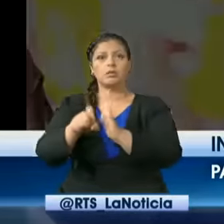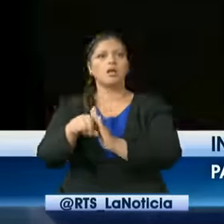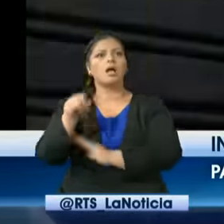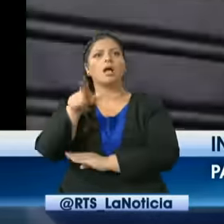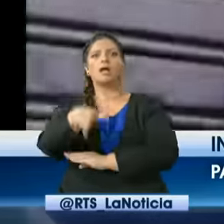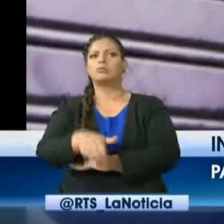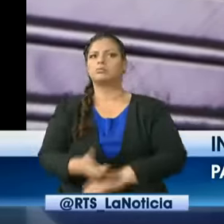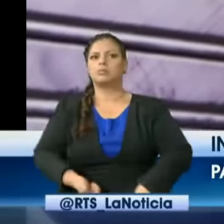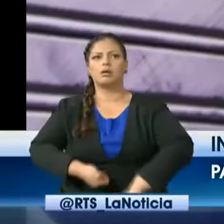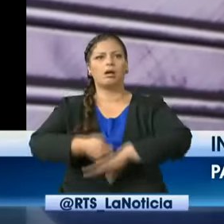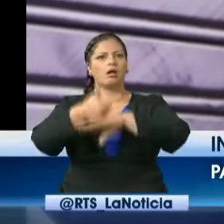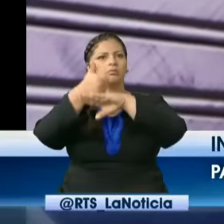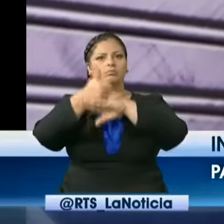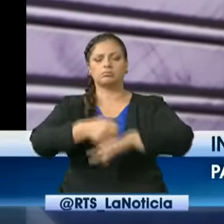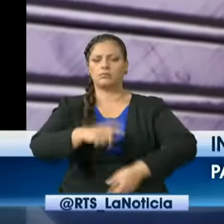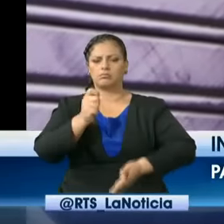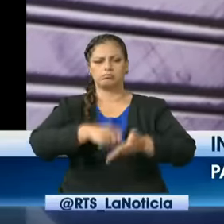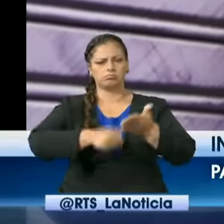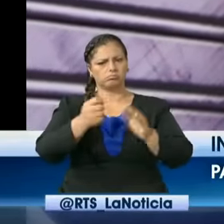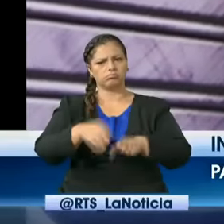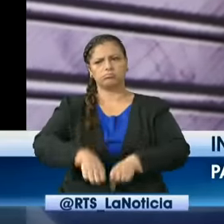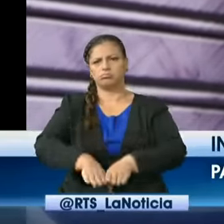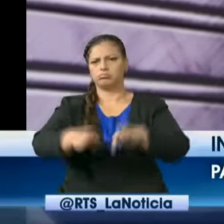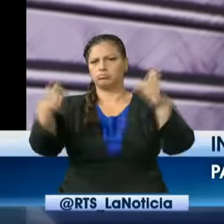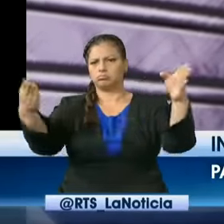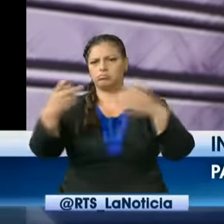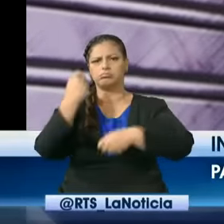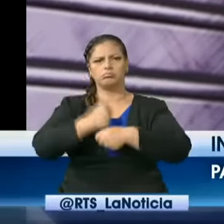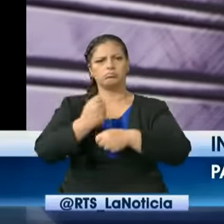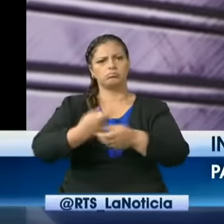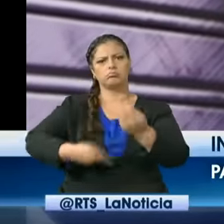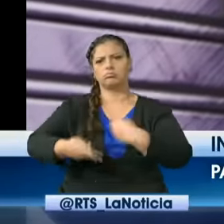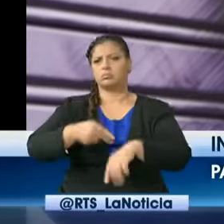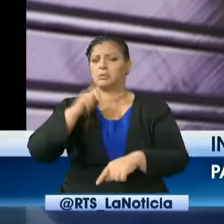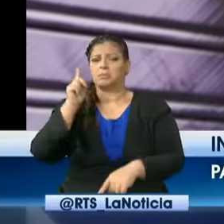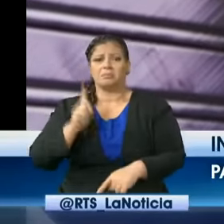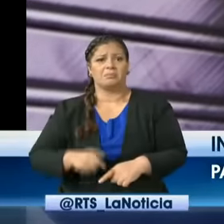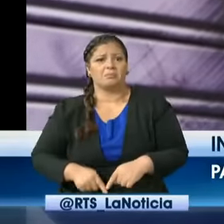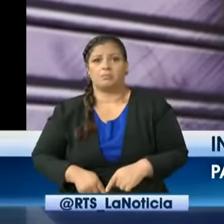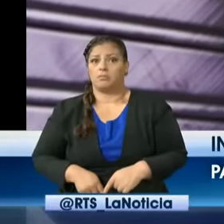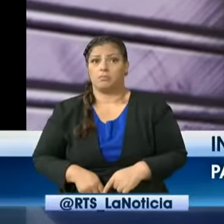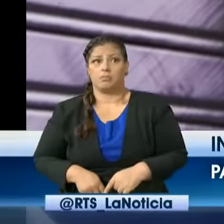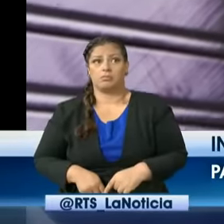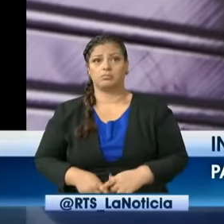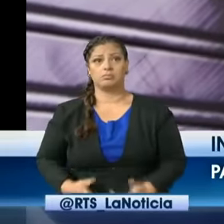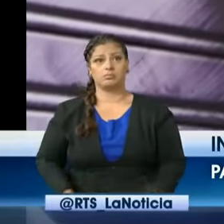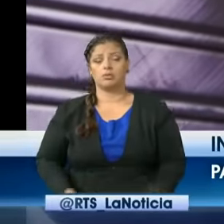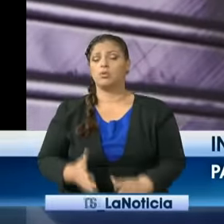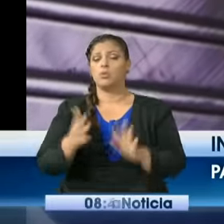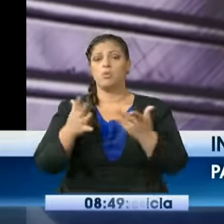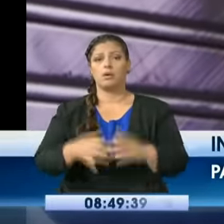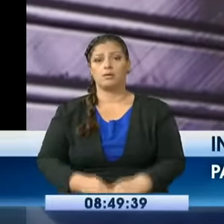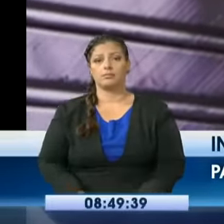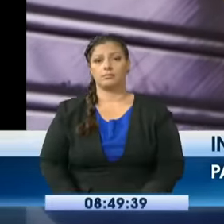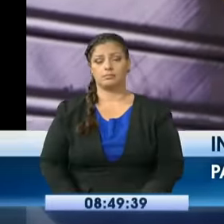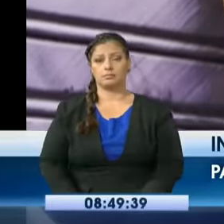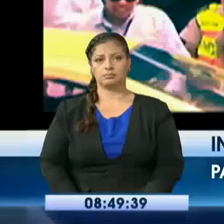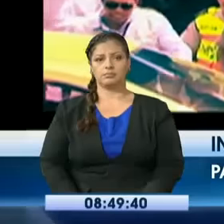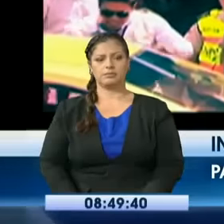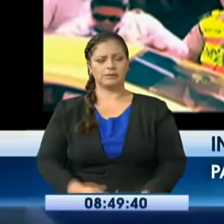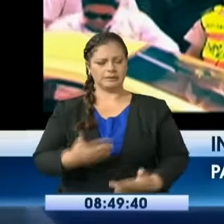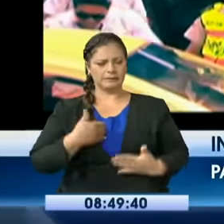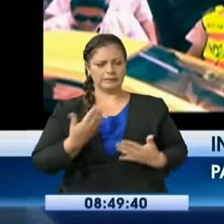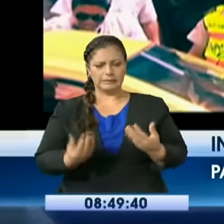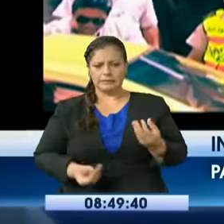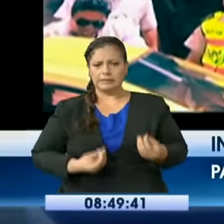conllevó a la clausura de los mismos. Me tocará irme a trabajar a la calle, porque sinceramente, para sacar unos permisos de esto,